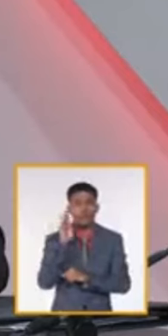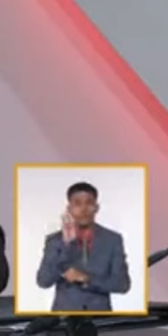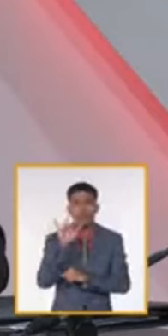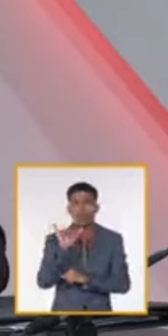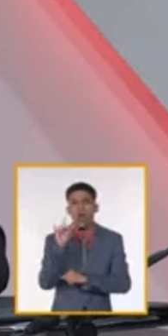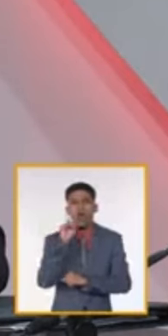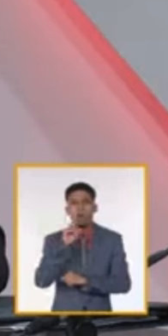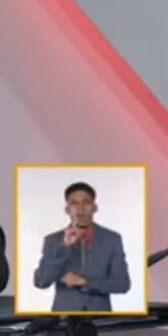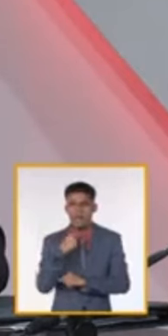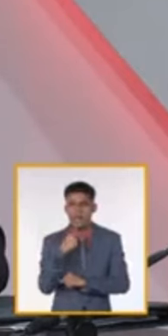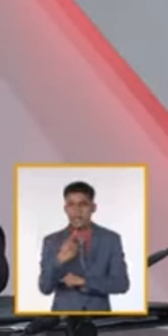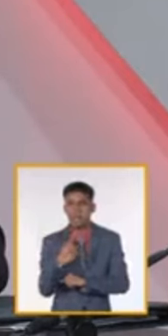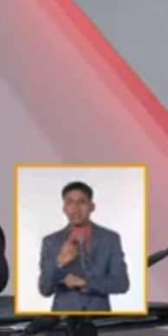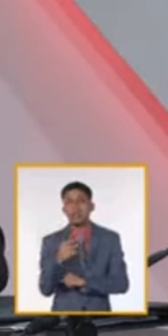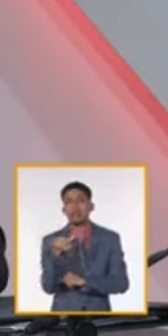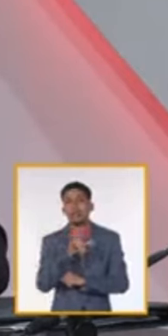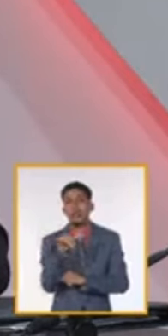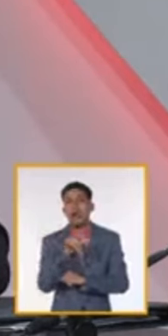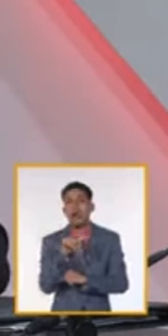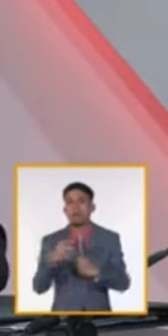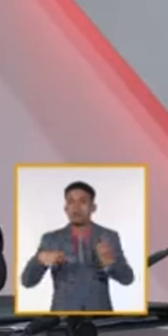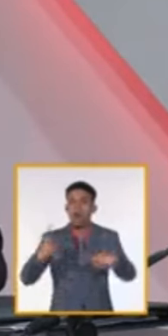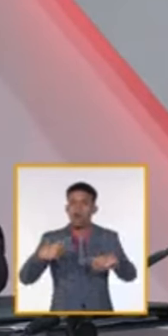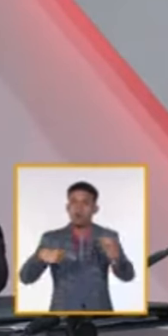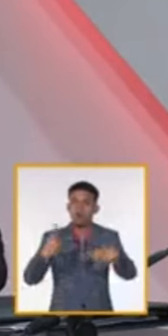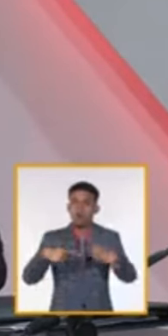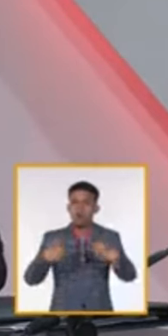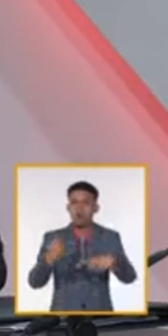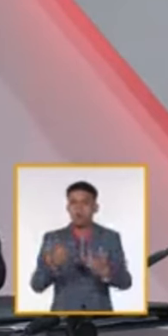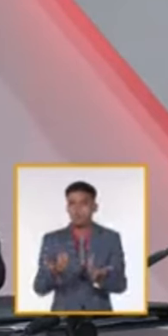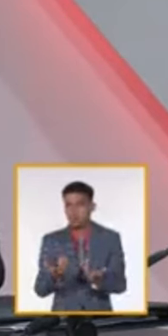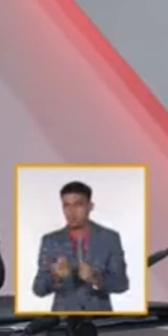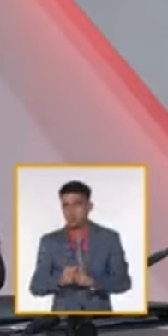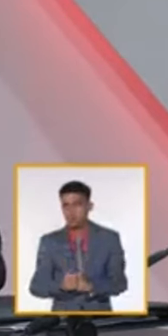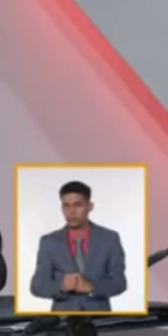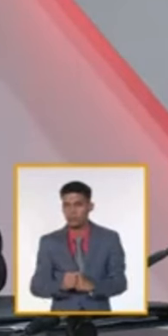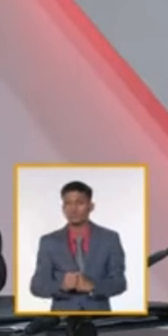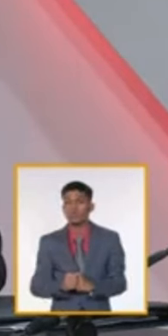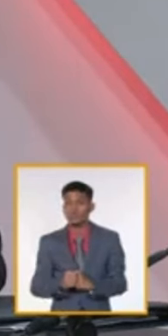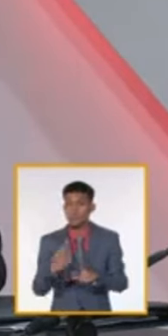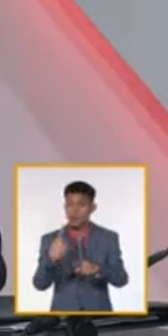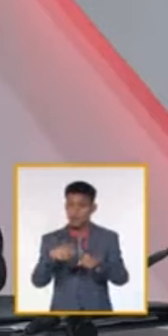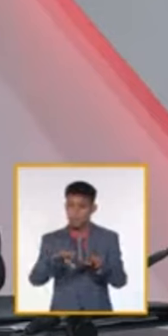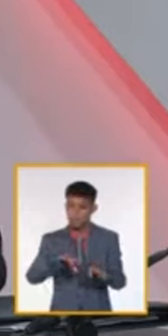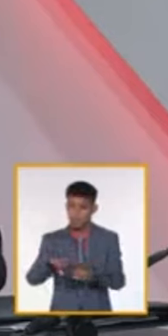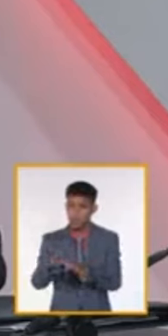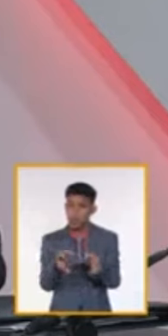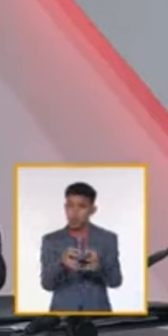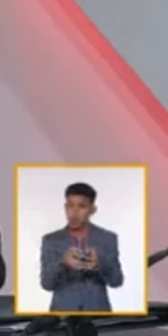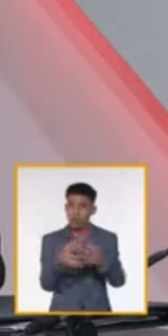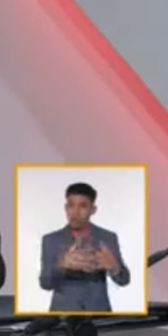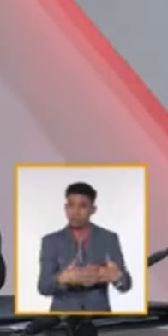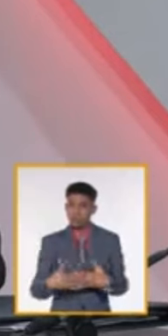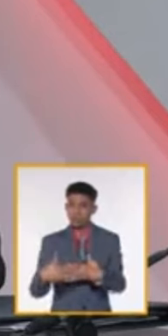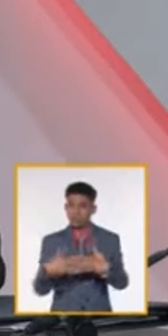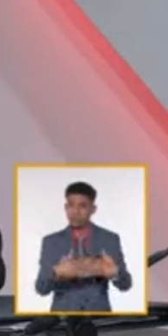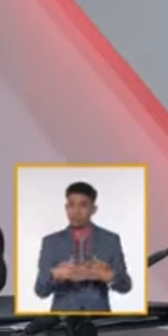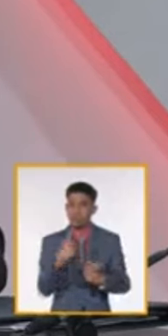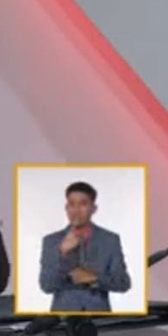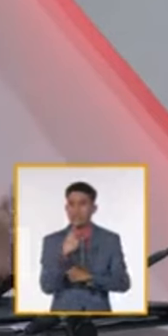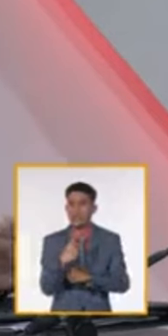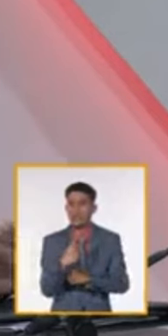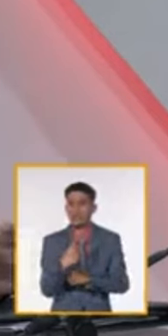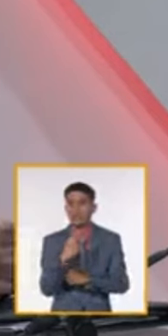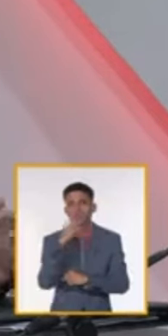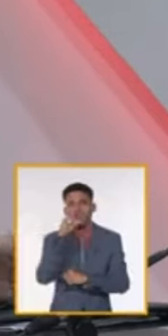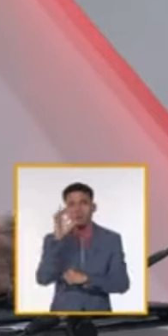y me gustaría tu percepción, hay una homogeneidad en la fuerza política estadounidense de que no es posible admitir que